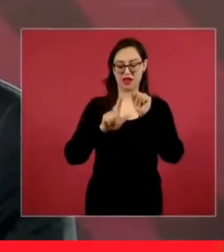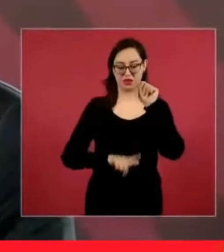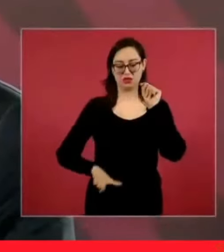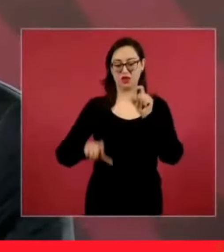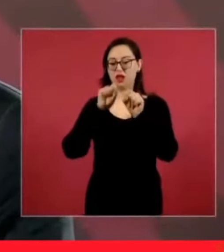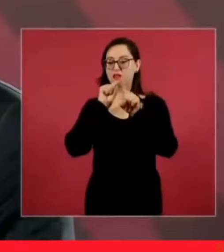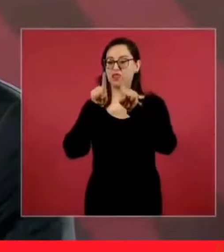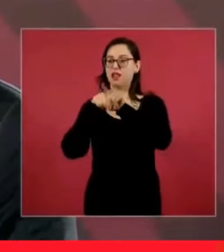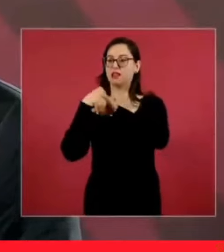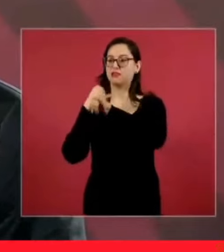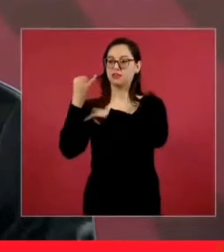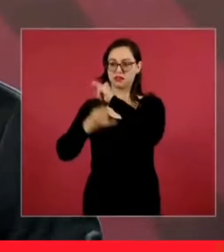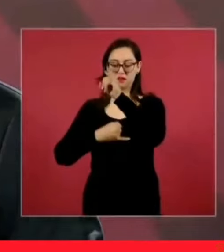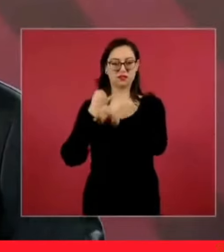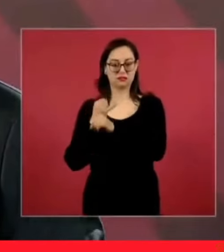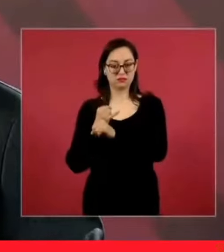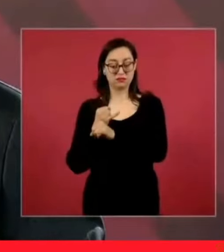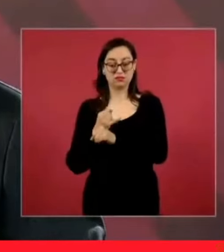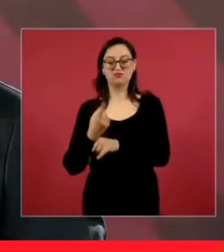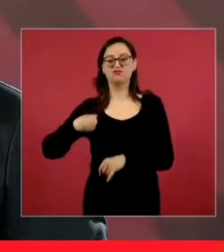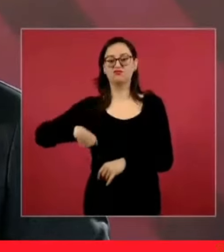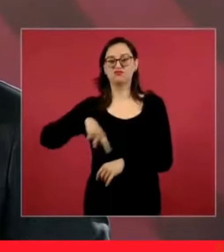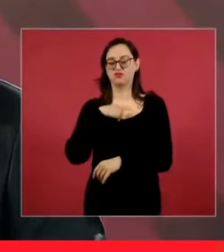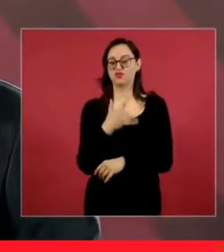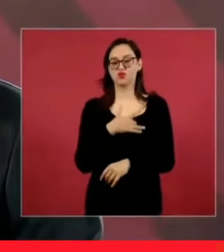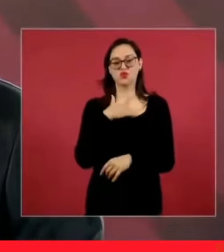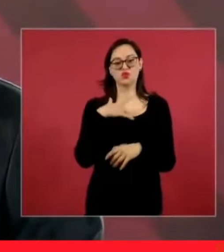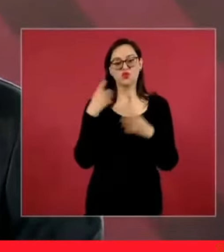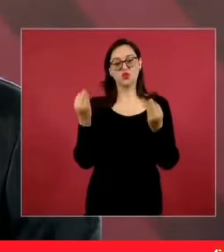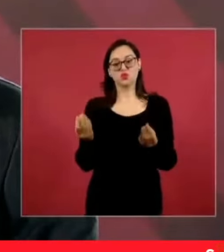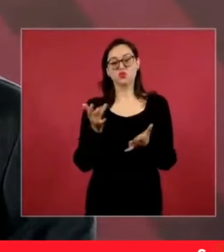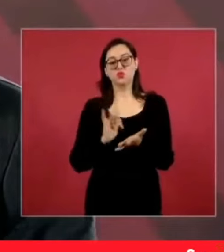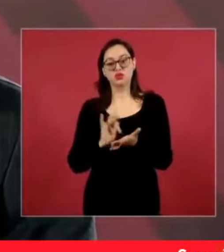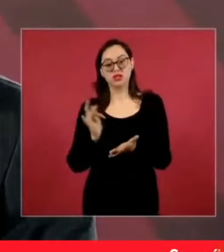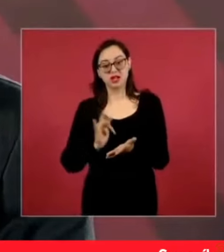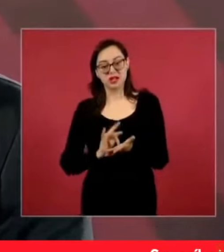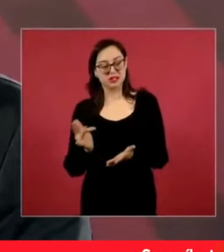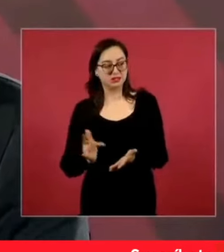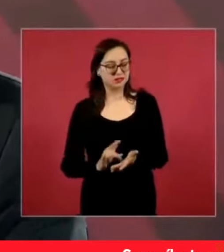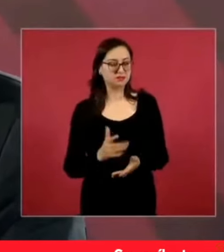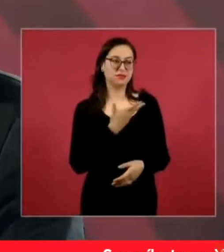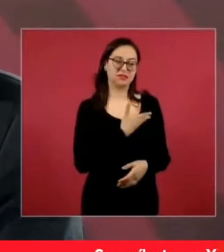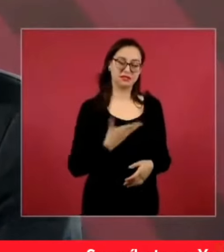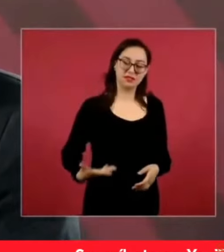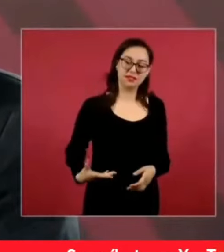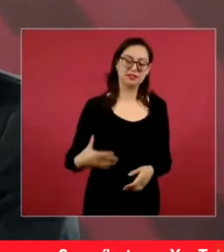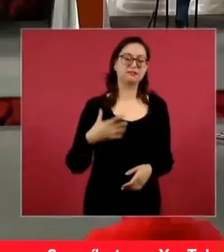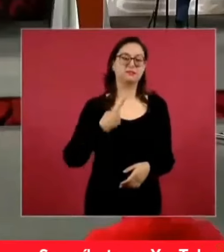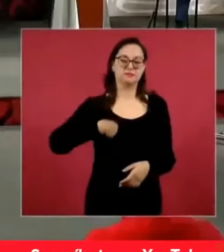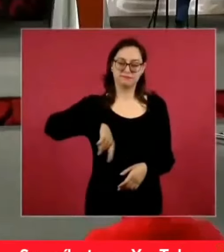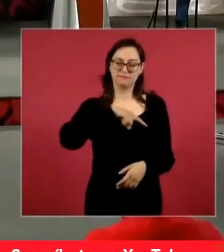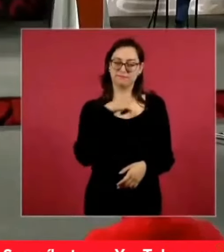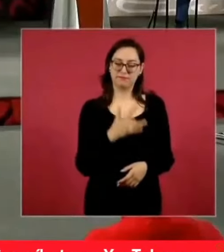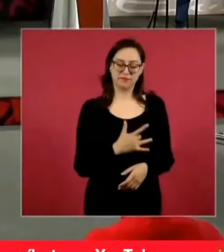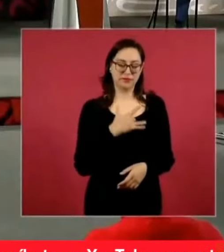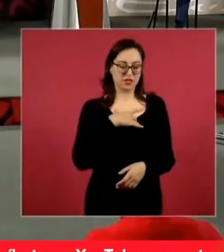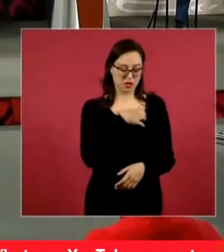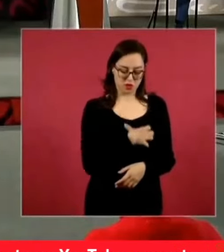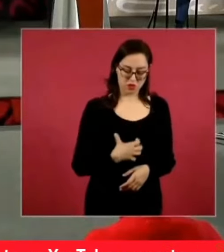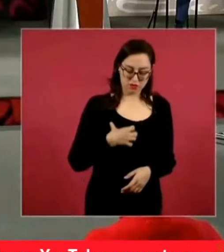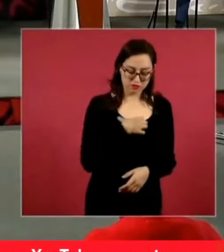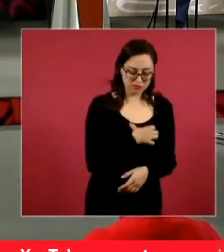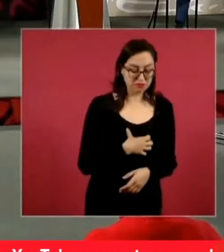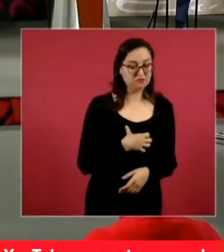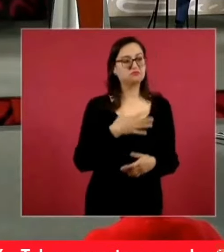transnacionales. Estamos muy agradecidos, muy contentos, señor presidente, en nombre de los tabasqueños, sus